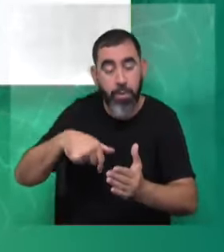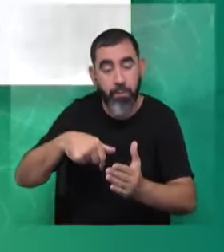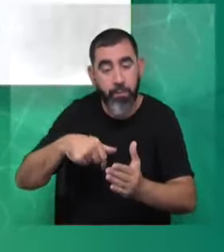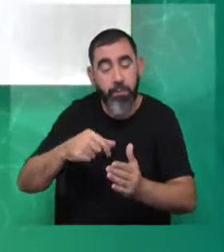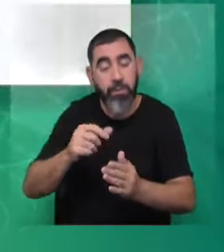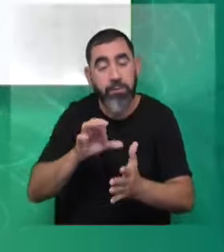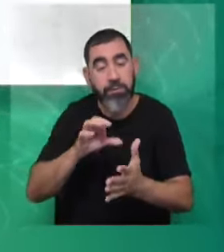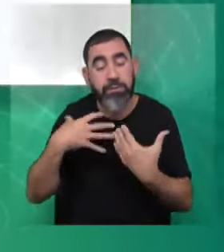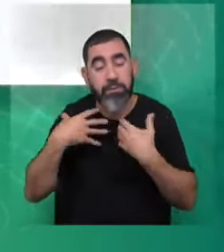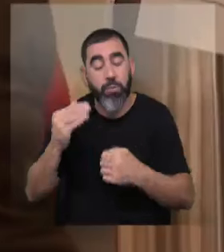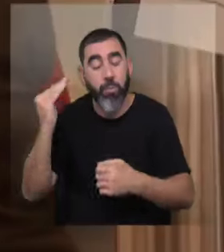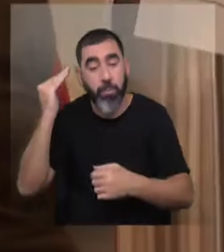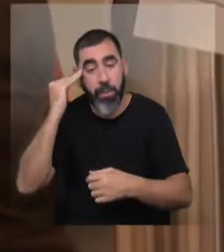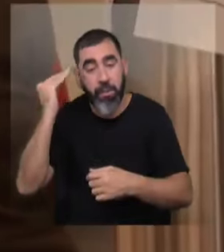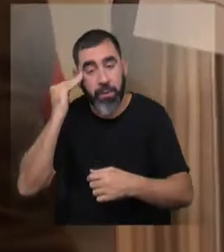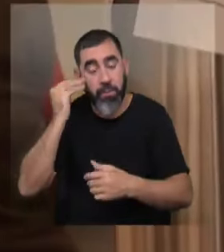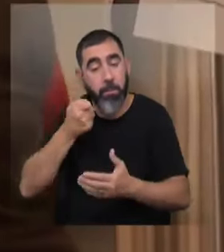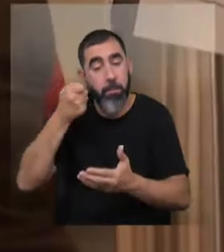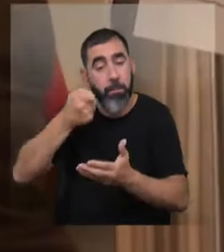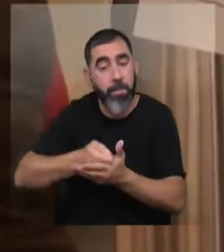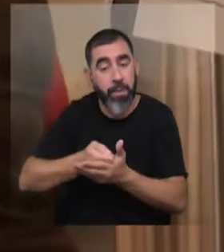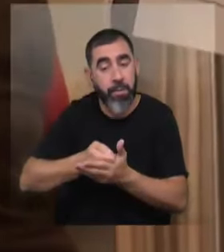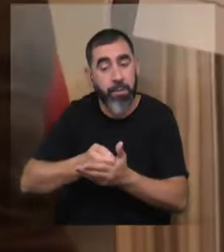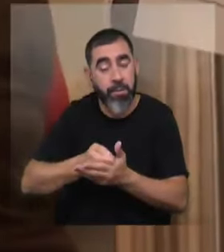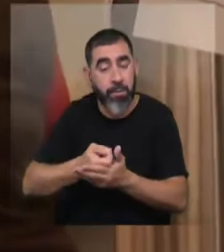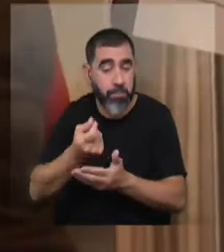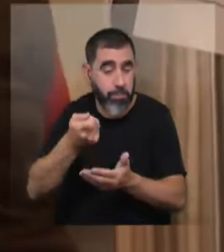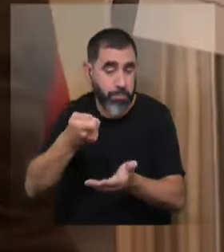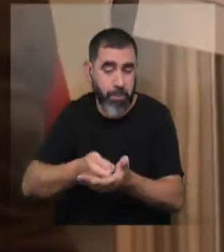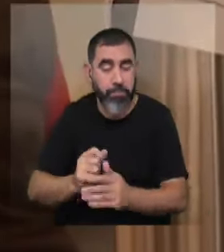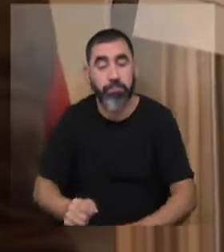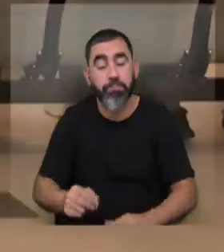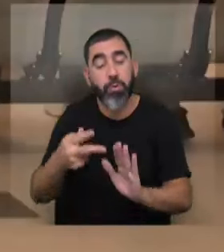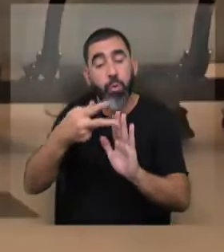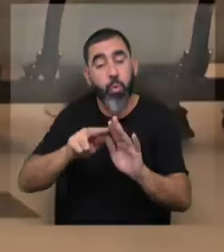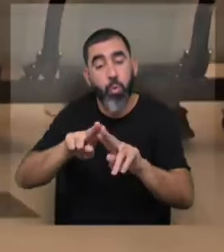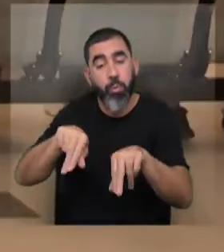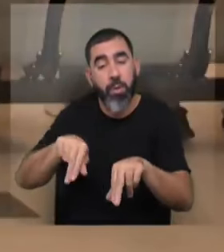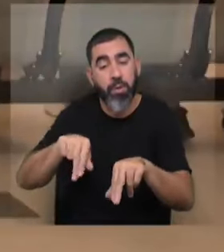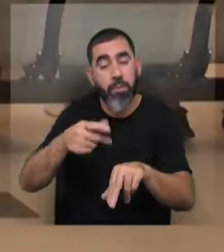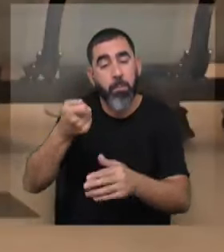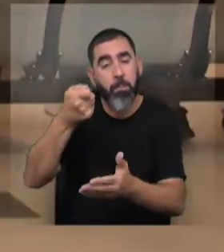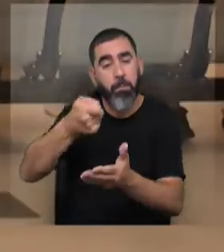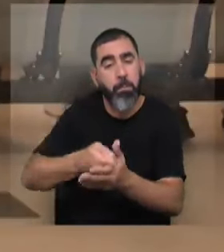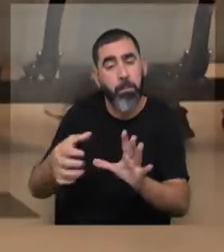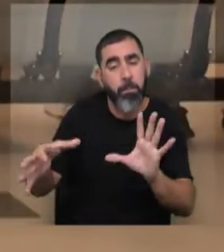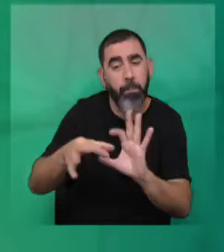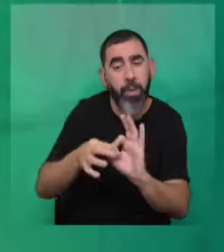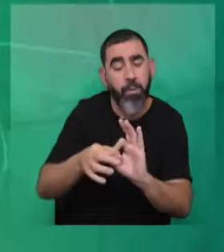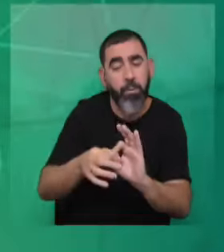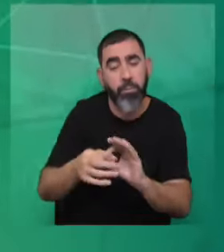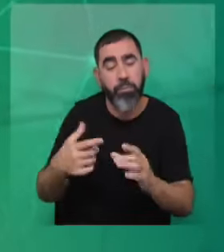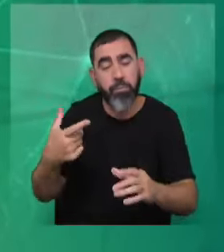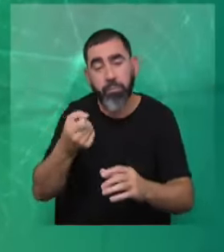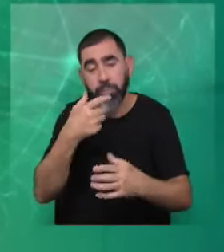de Prestaciones en Salud Mental, abonando la tasa moderadora correspondiente. La norma elimina las tasas moderadoras asociadas a los